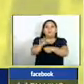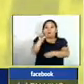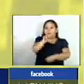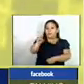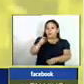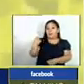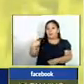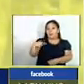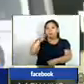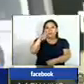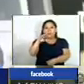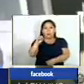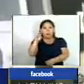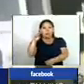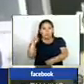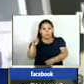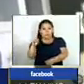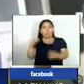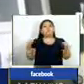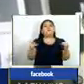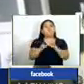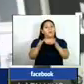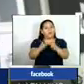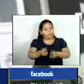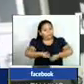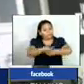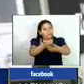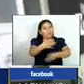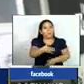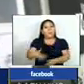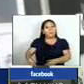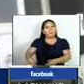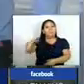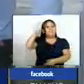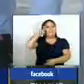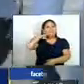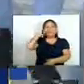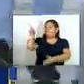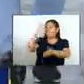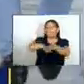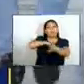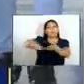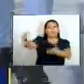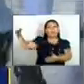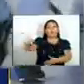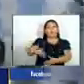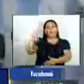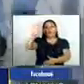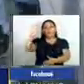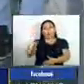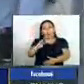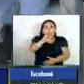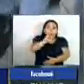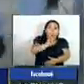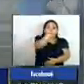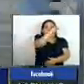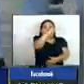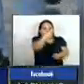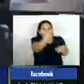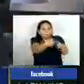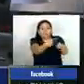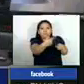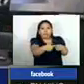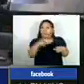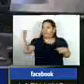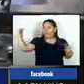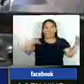semanas de 2020, el presidente también anunció restricción para quienes vinieran de Sudáfrica y el Reino Unido, debido a la